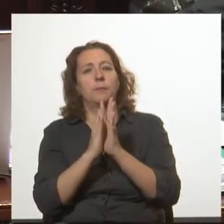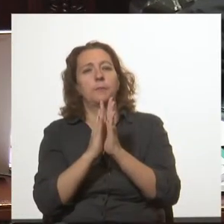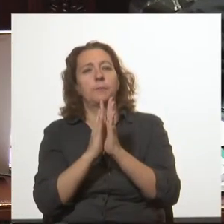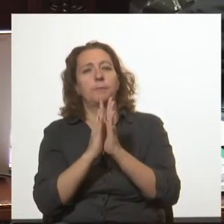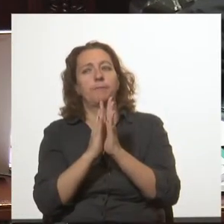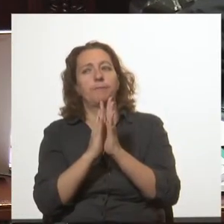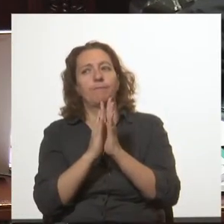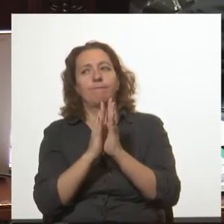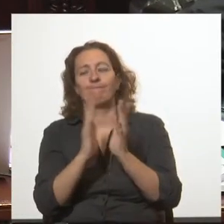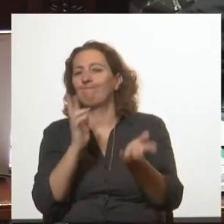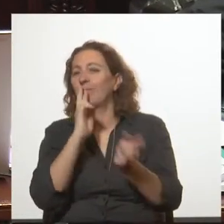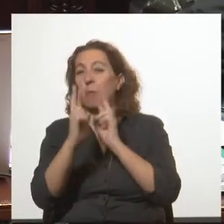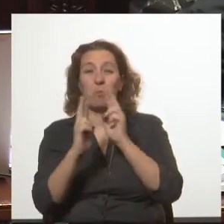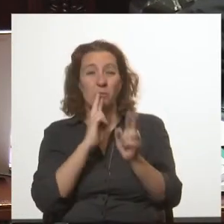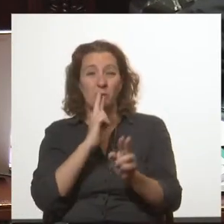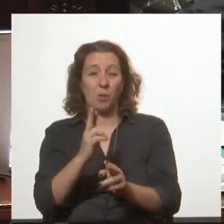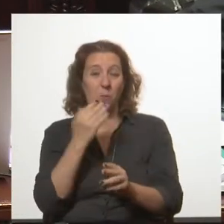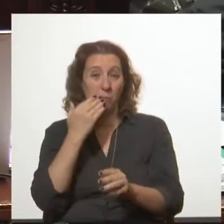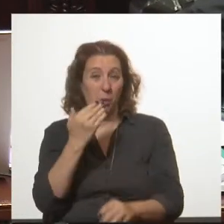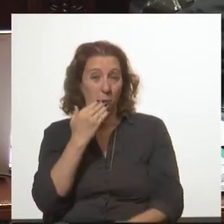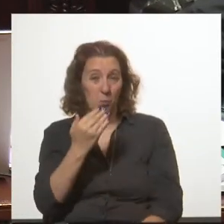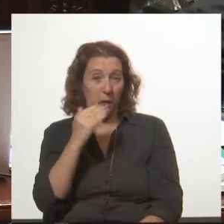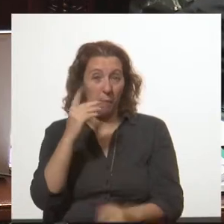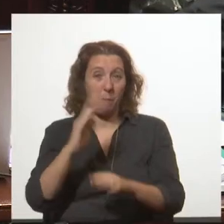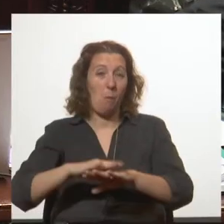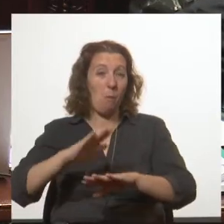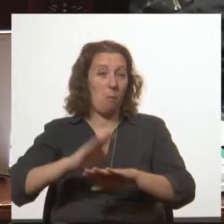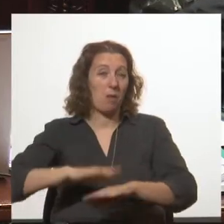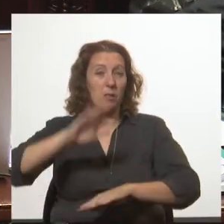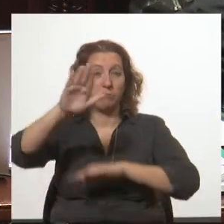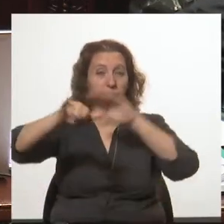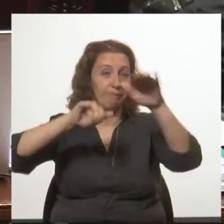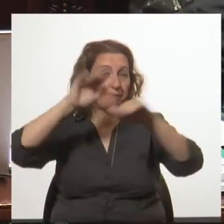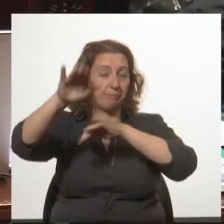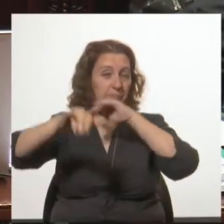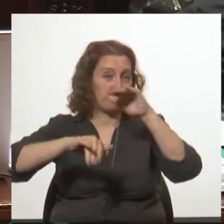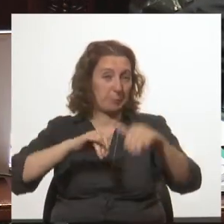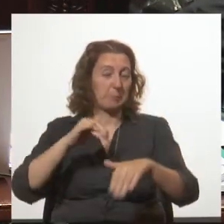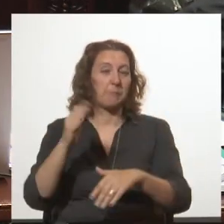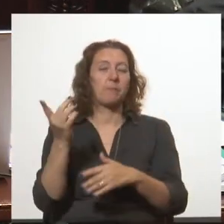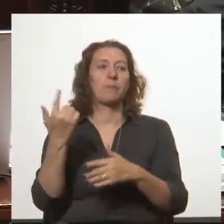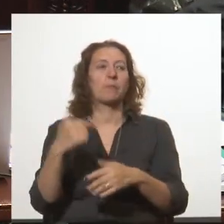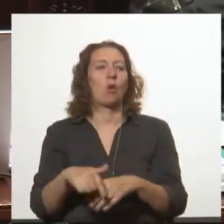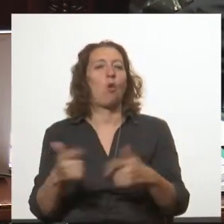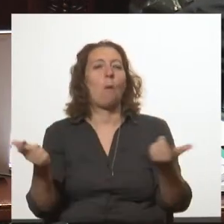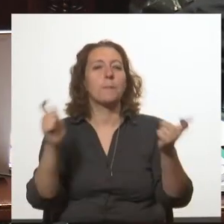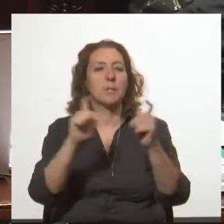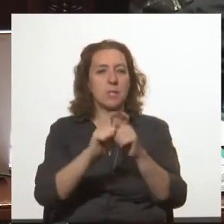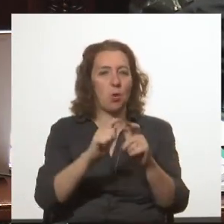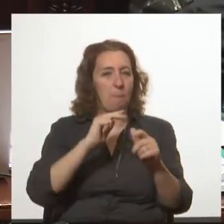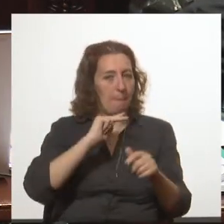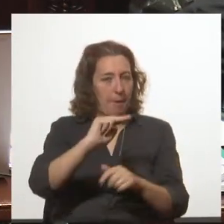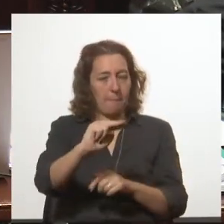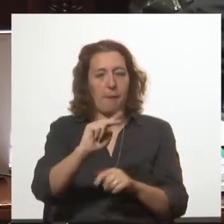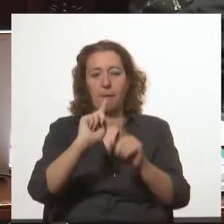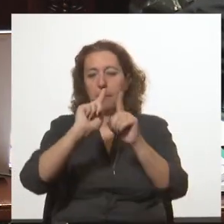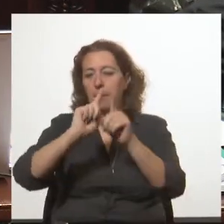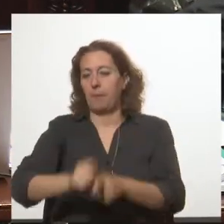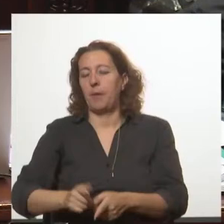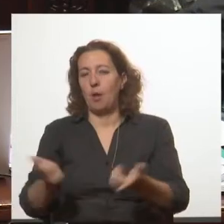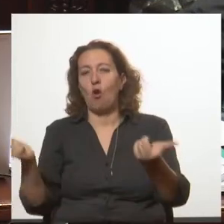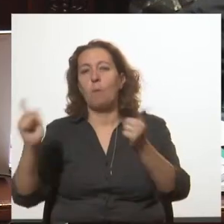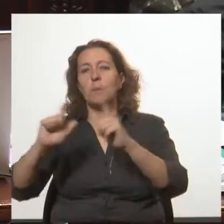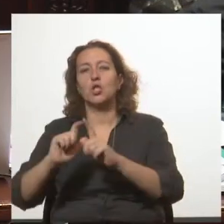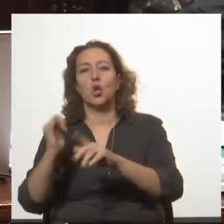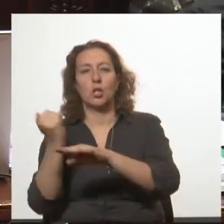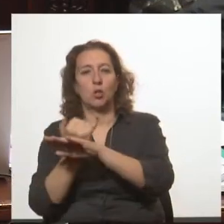no sé contestaron las preguntas en las instancias parlamentarias en las que hubo sesiones tanto en la comisión permanente como en la comisión de industria